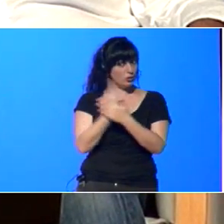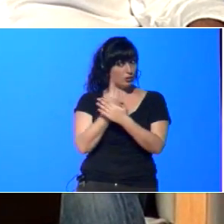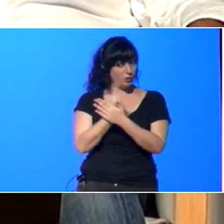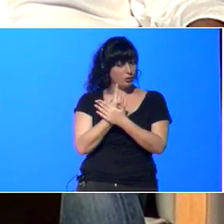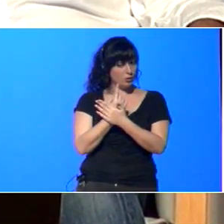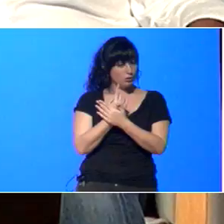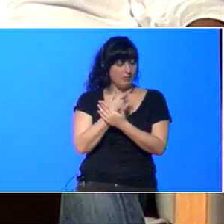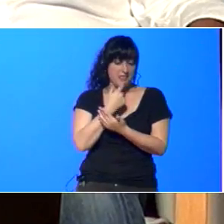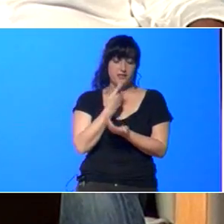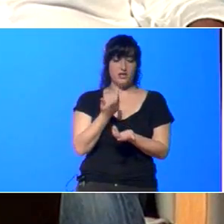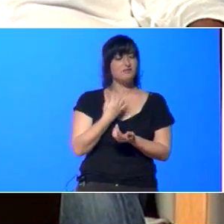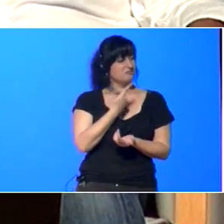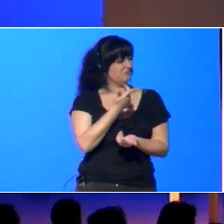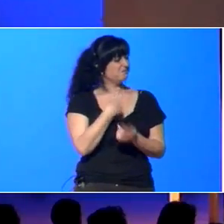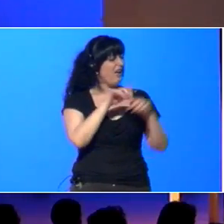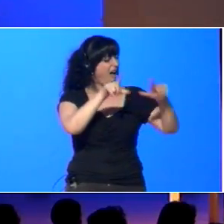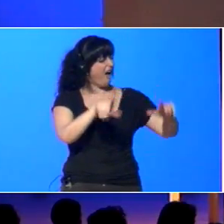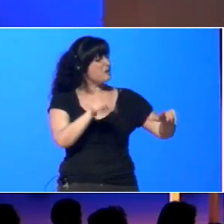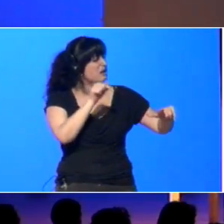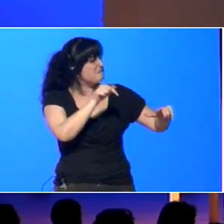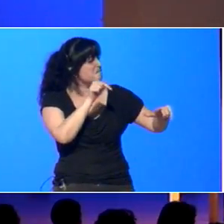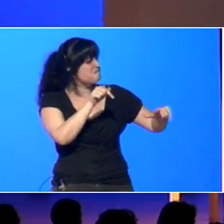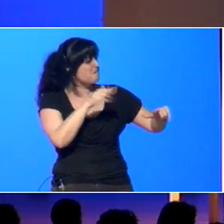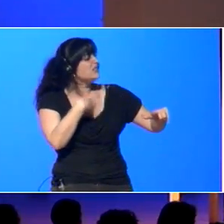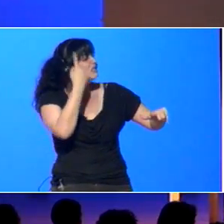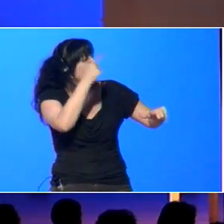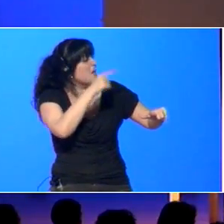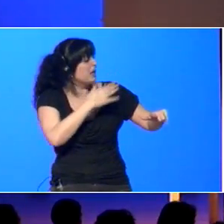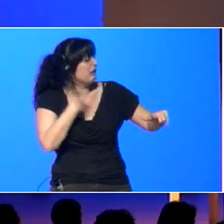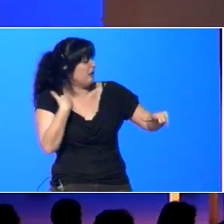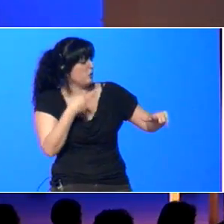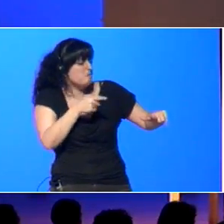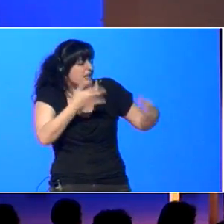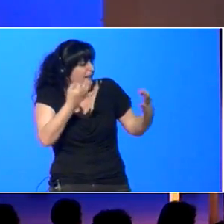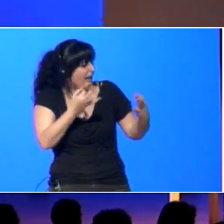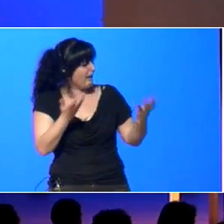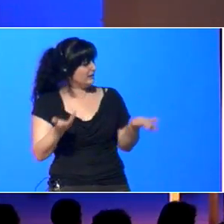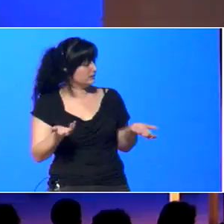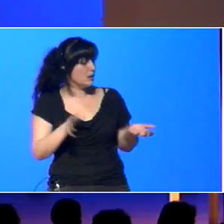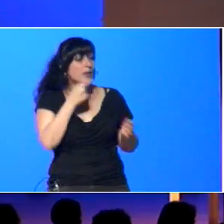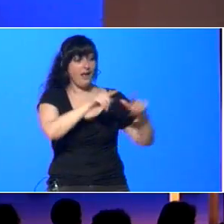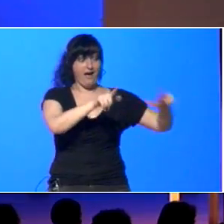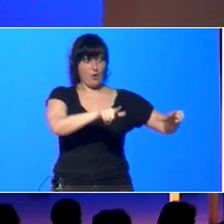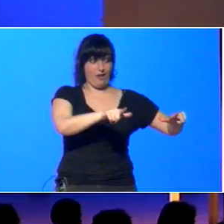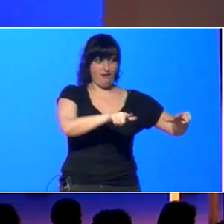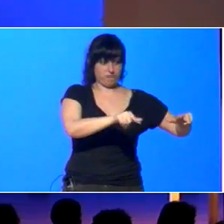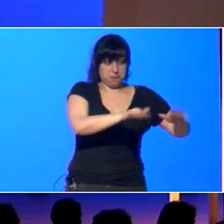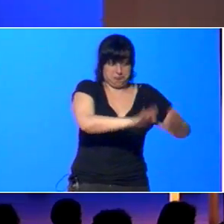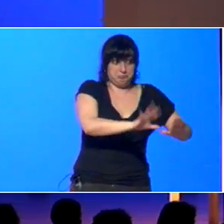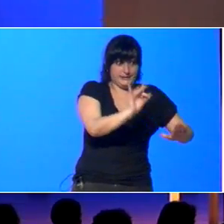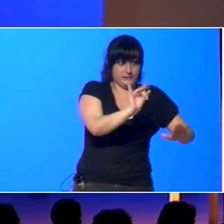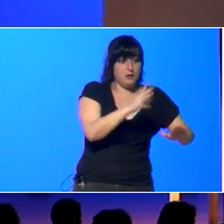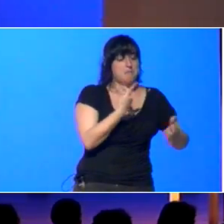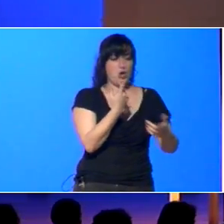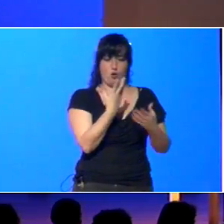eran ese aula, qué pasaba ahí dentro. Porque el aula estaba, pero ellos muchas cosas no las entendían. Eran sus